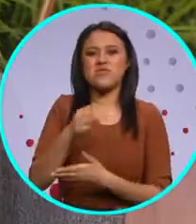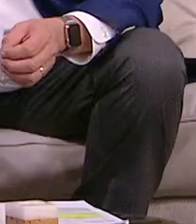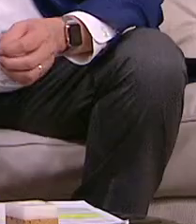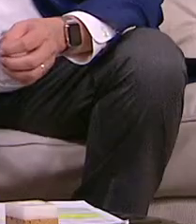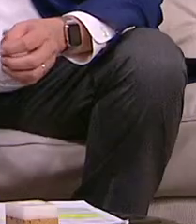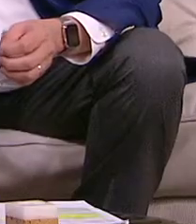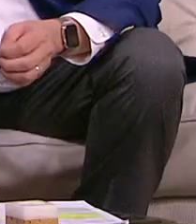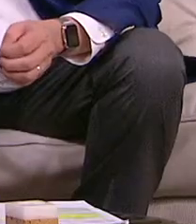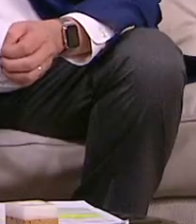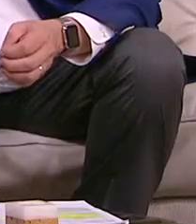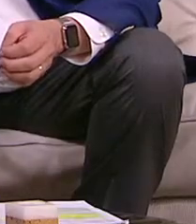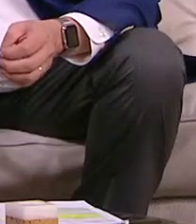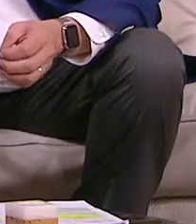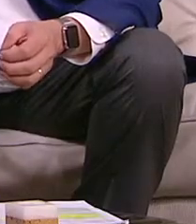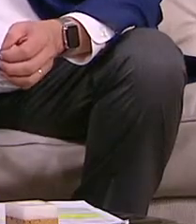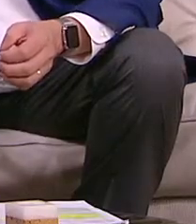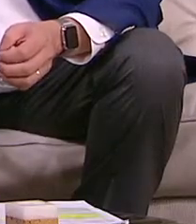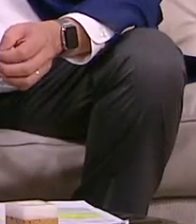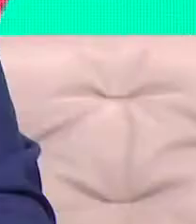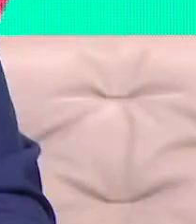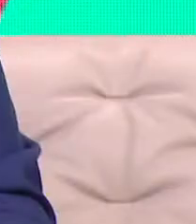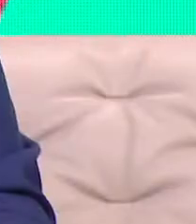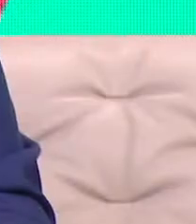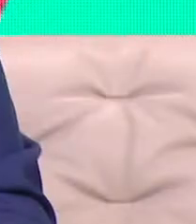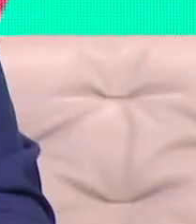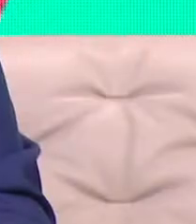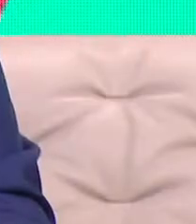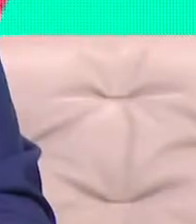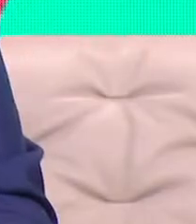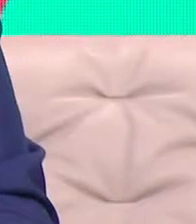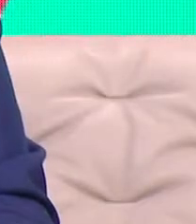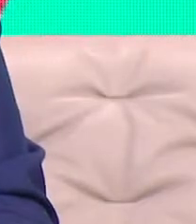pero bueno méxico siempre aquí en ayude